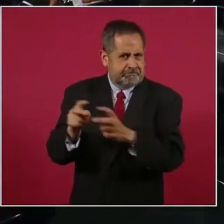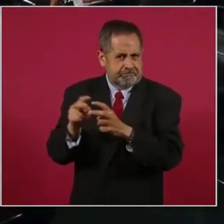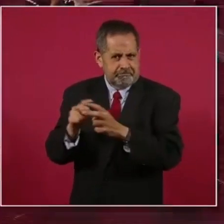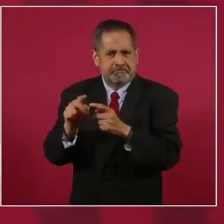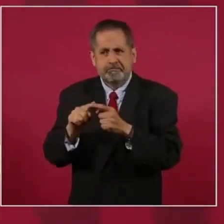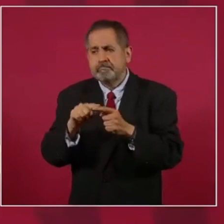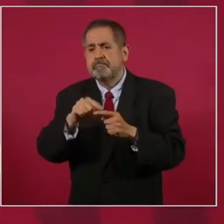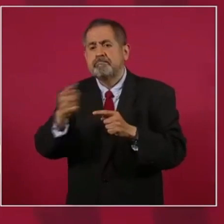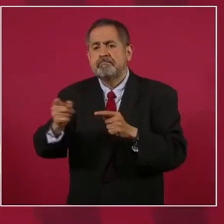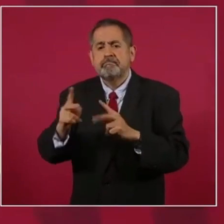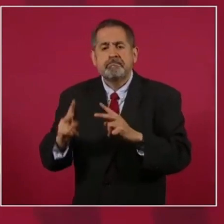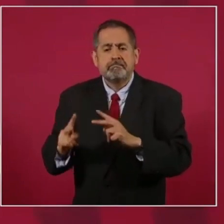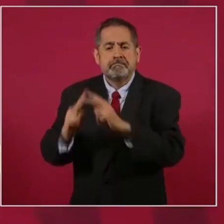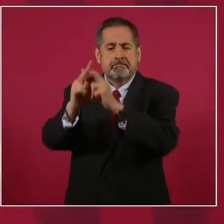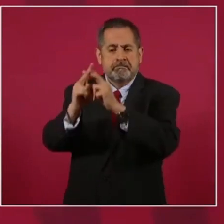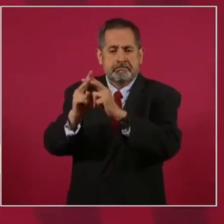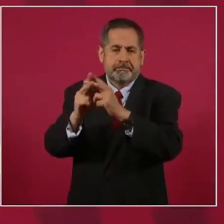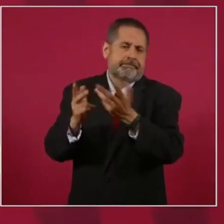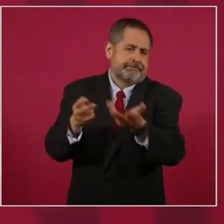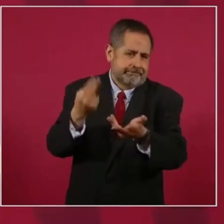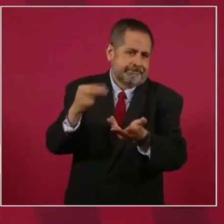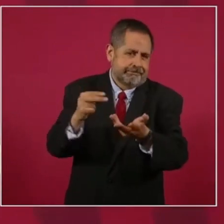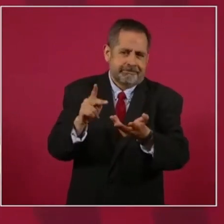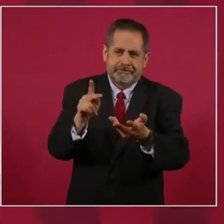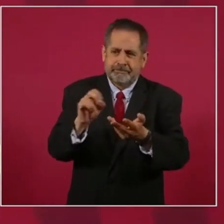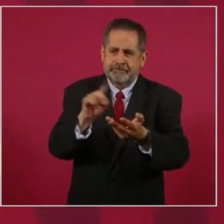Poza Rica, de ahí viene el nombre,